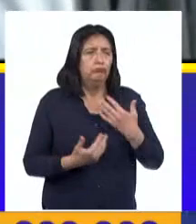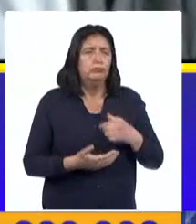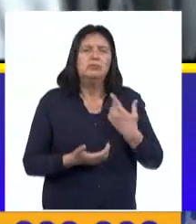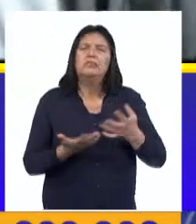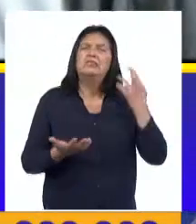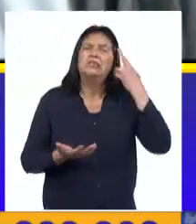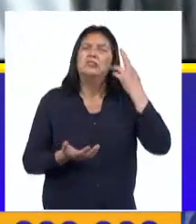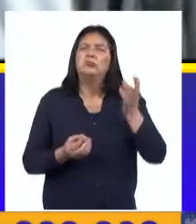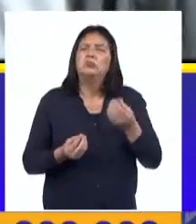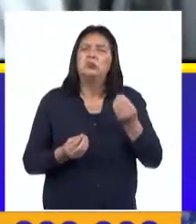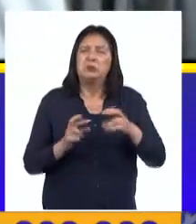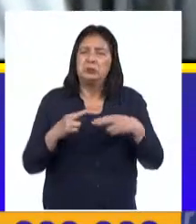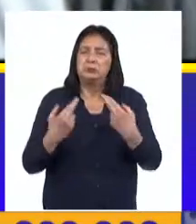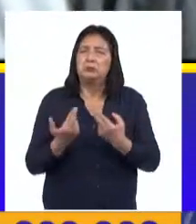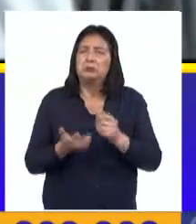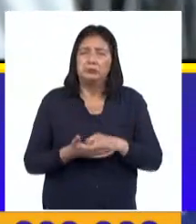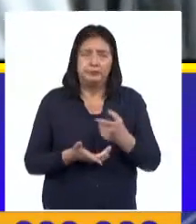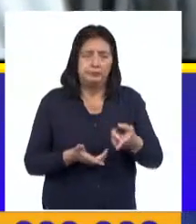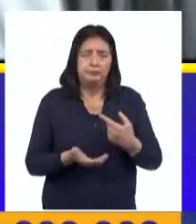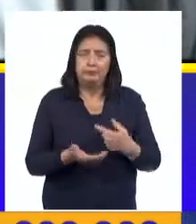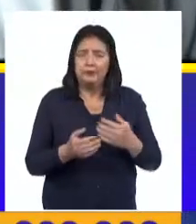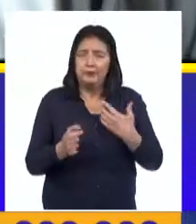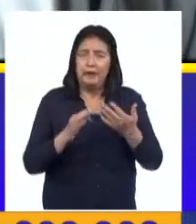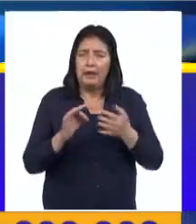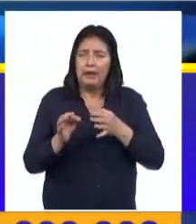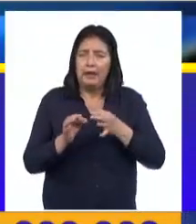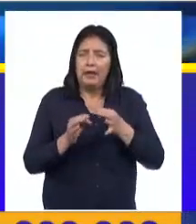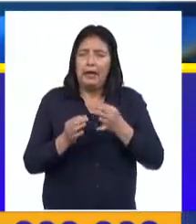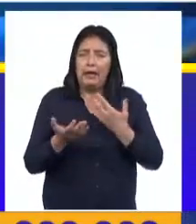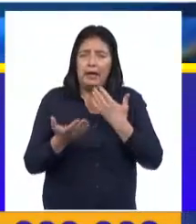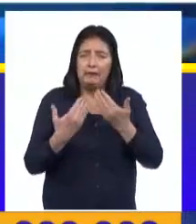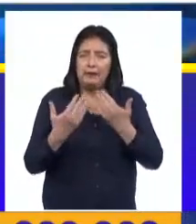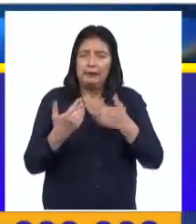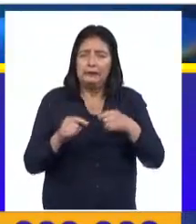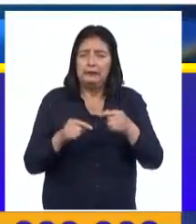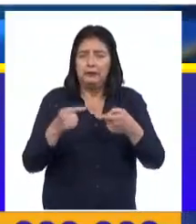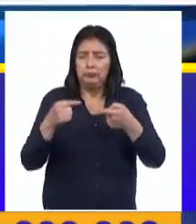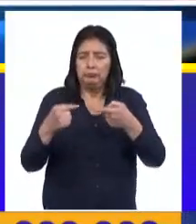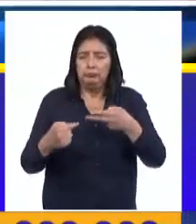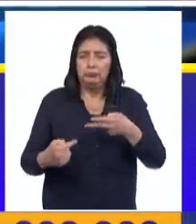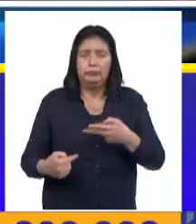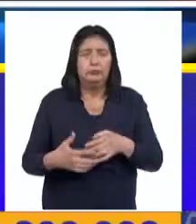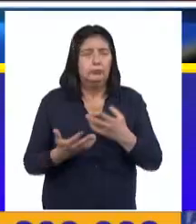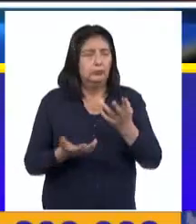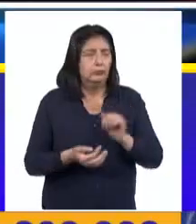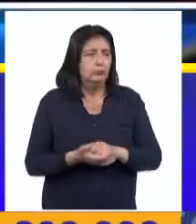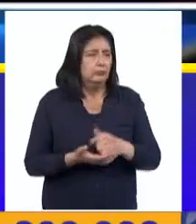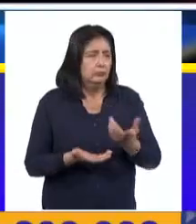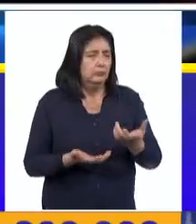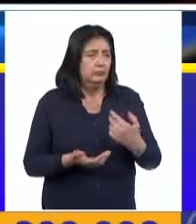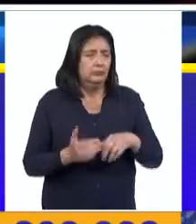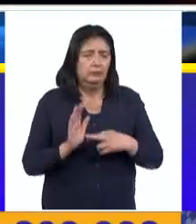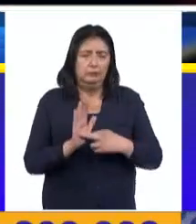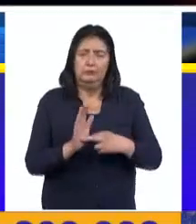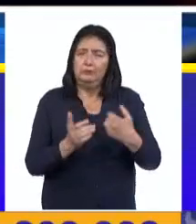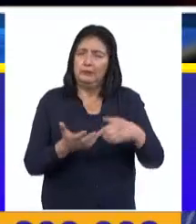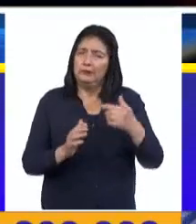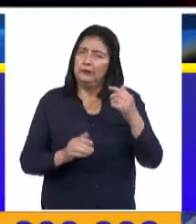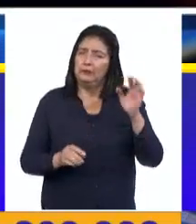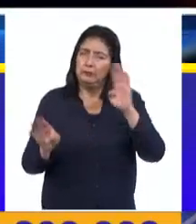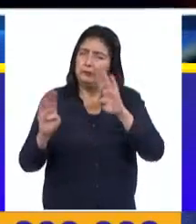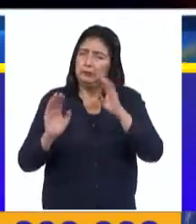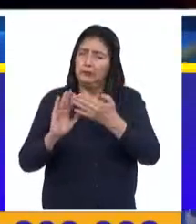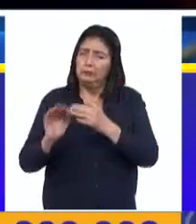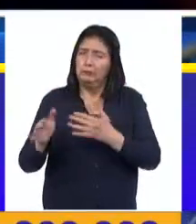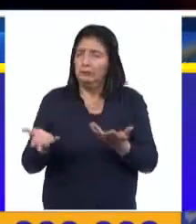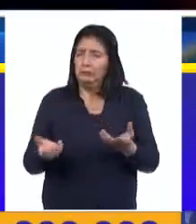la finalidad de tocar estos puntos sensibles ante la comunidad que obviamente reflejan preocupación, que